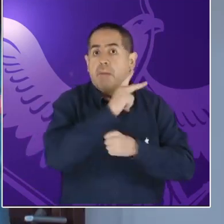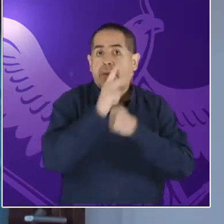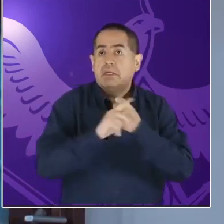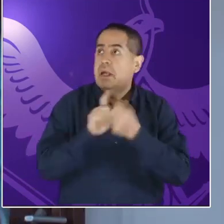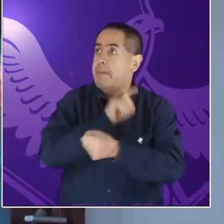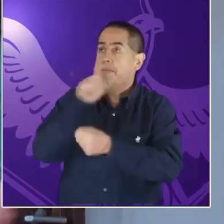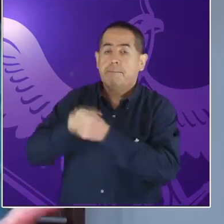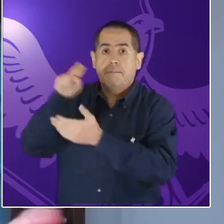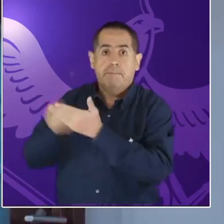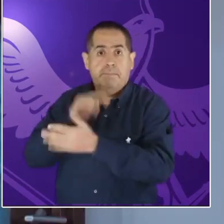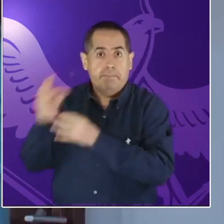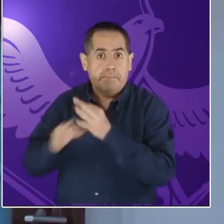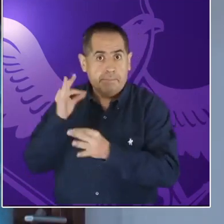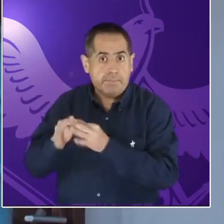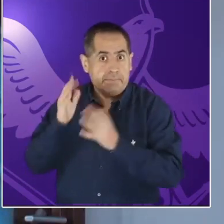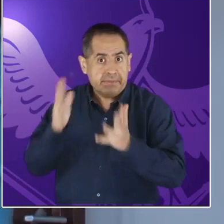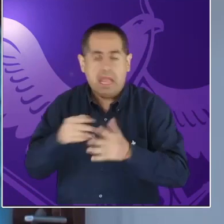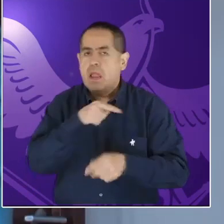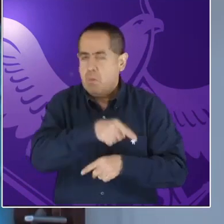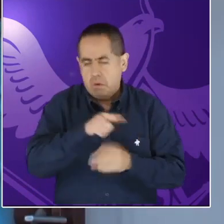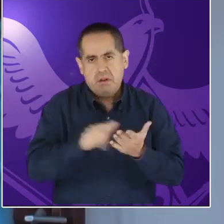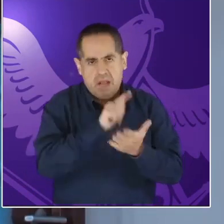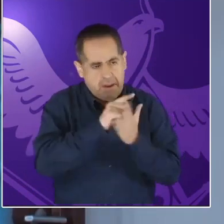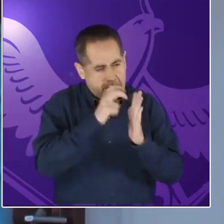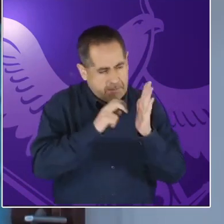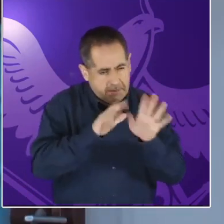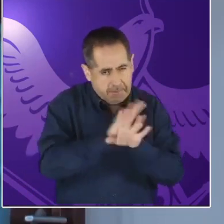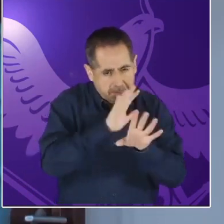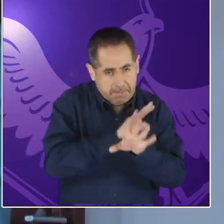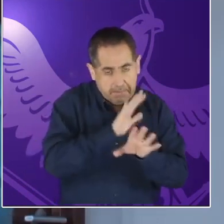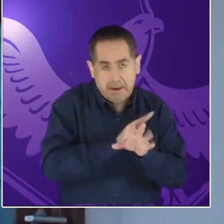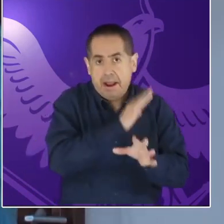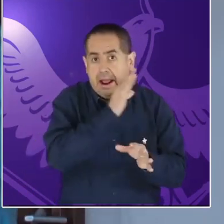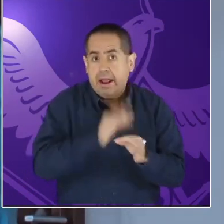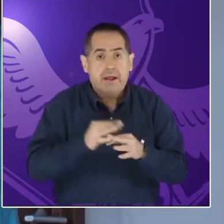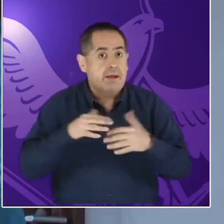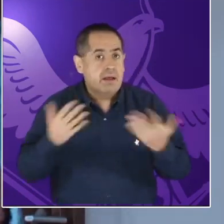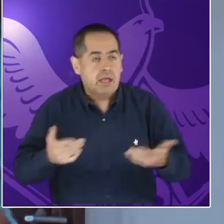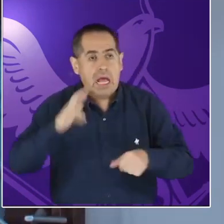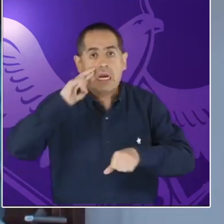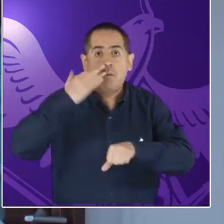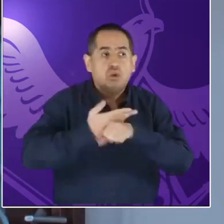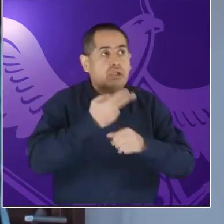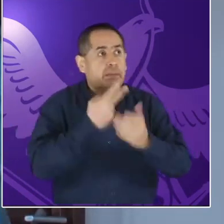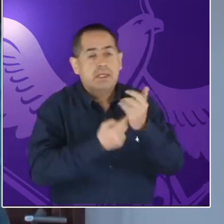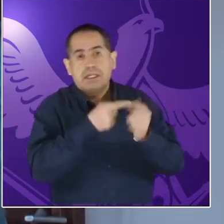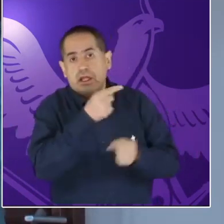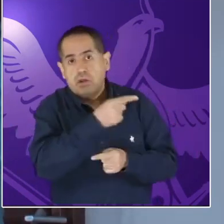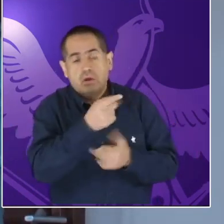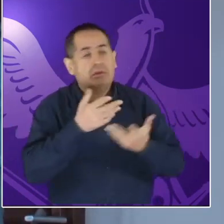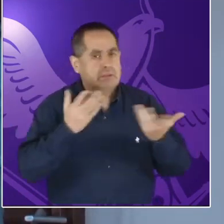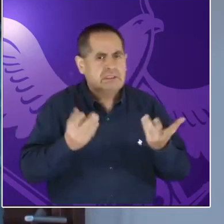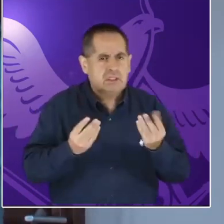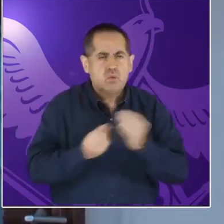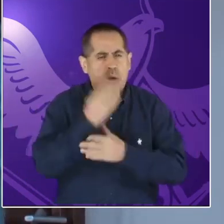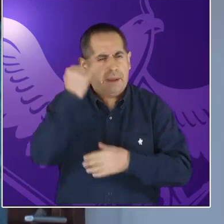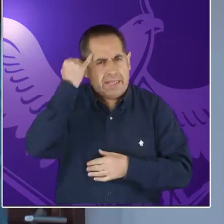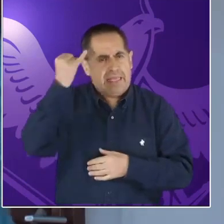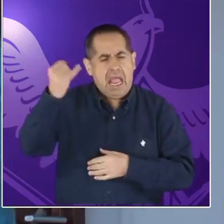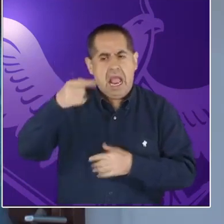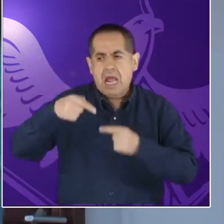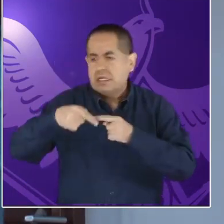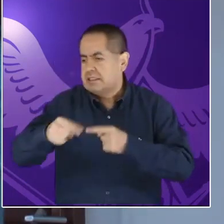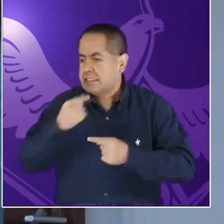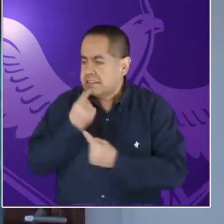cuyos estados no han ratificado la Convención. De esta manera, entonces, el impacto que produce en la responsabilidad parental,